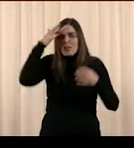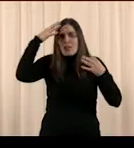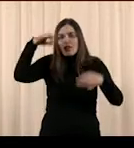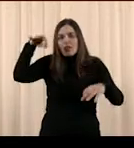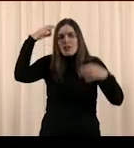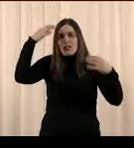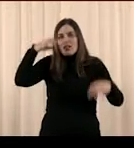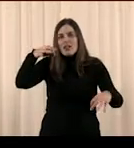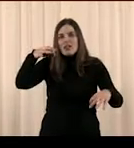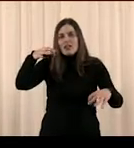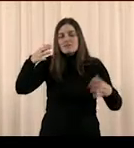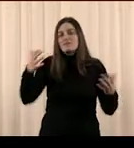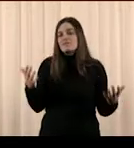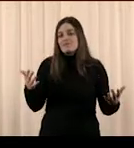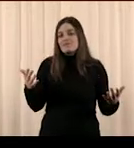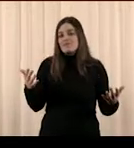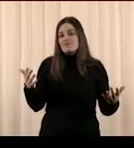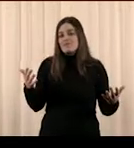Lo cierto es